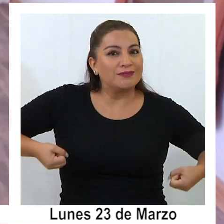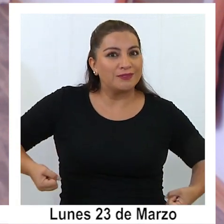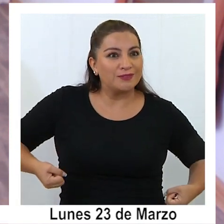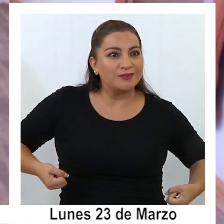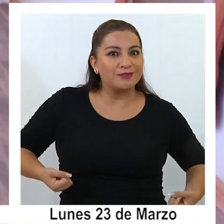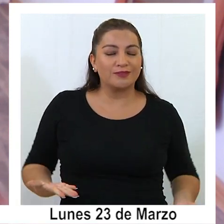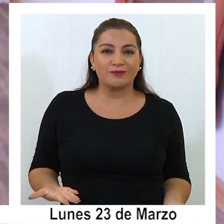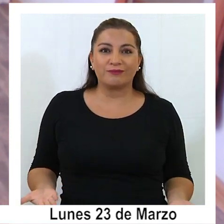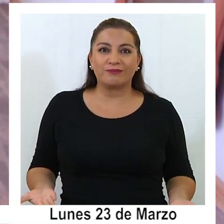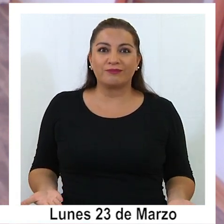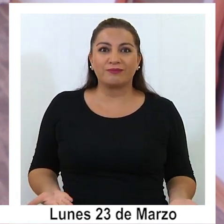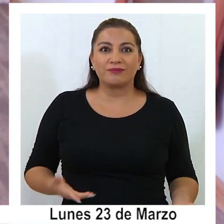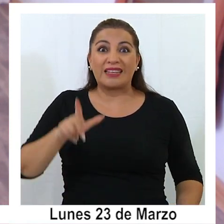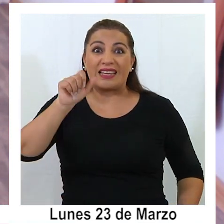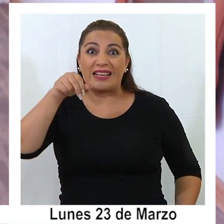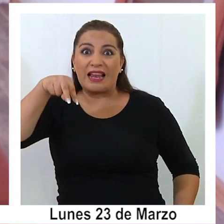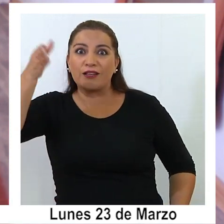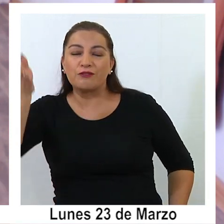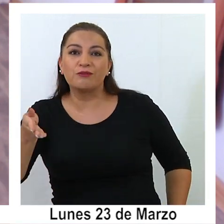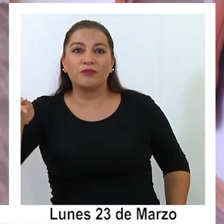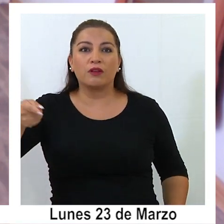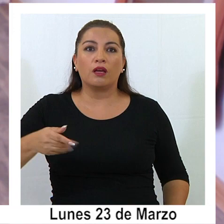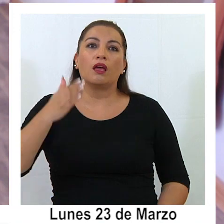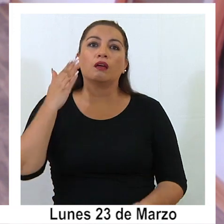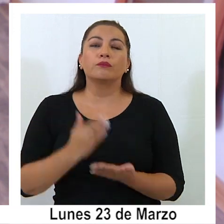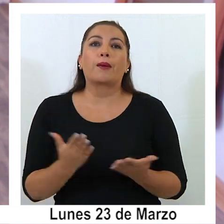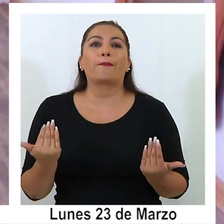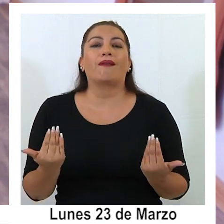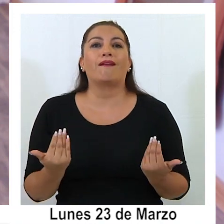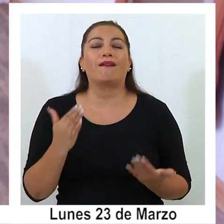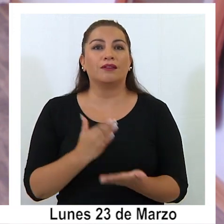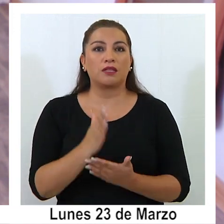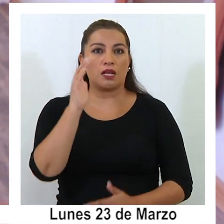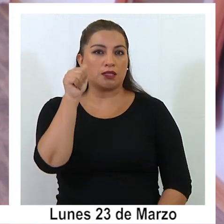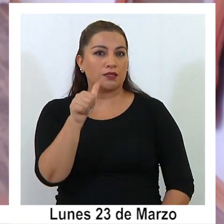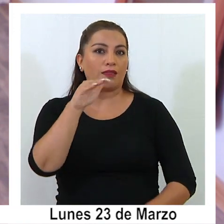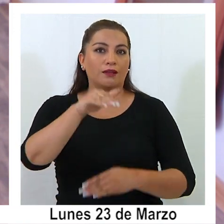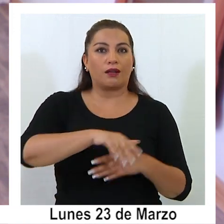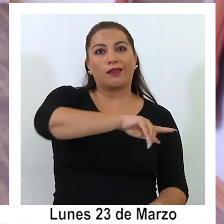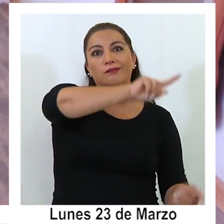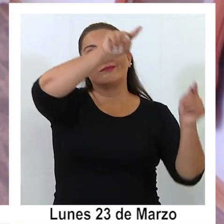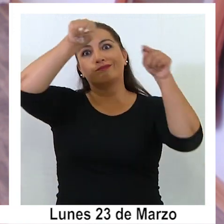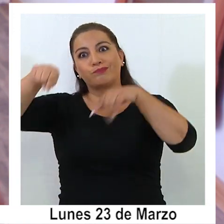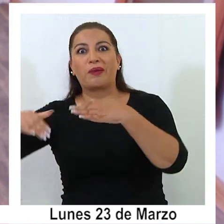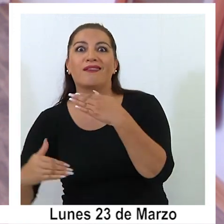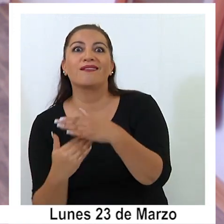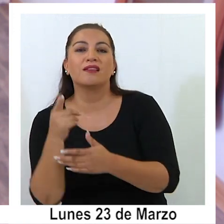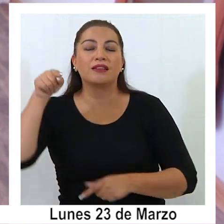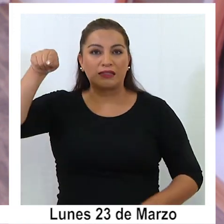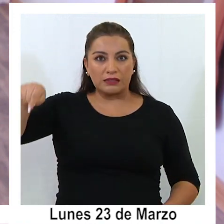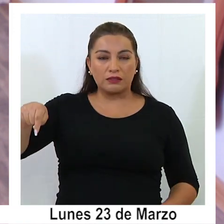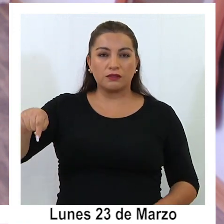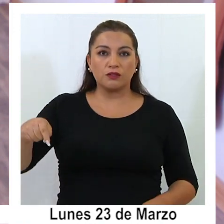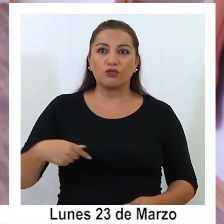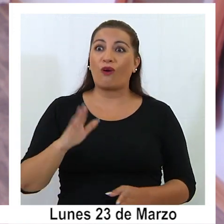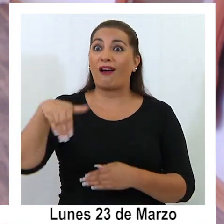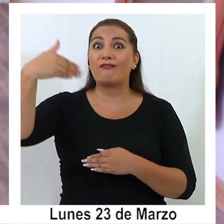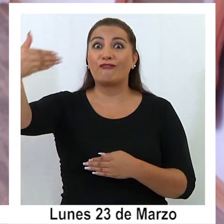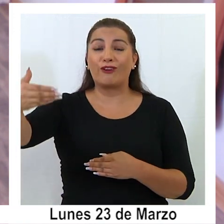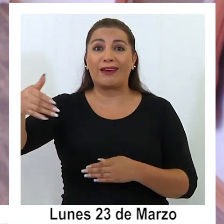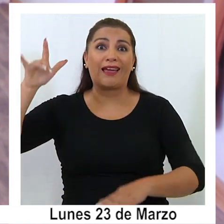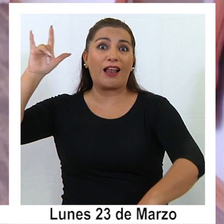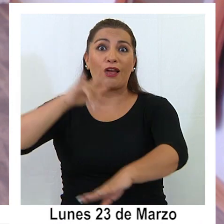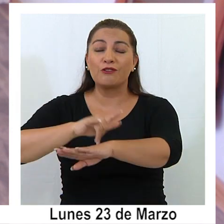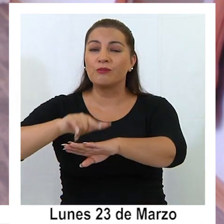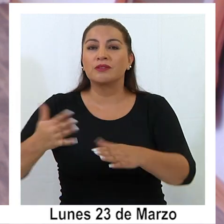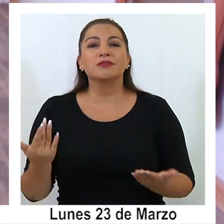LAN está con servicio restringido, tuve que esperar hasta las 6 de la tarde del día siguiente para poder subir mi maleta, lo que implicó que tuve que estar fuera del